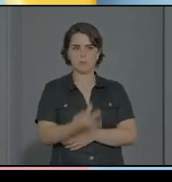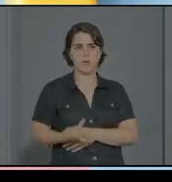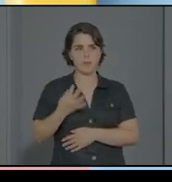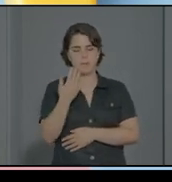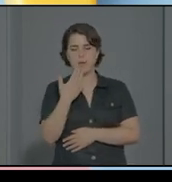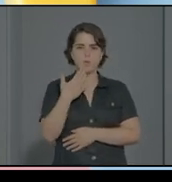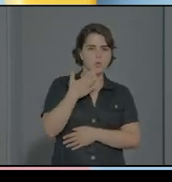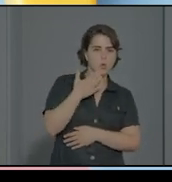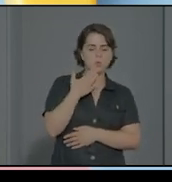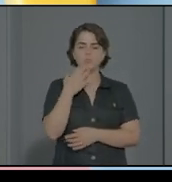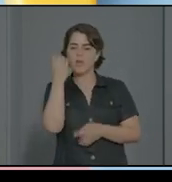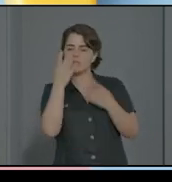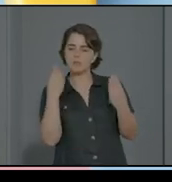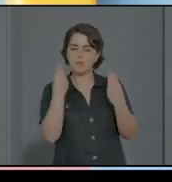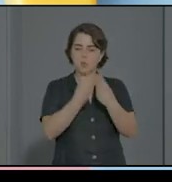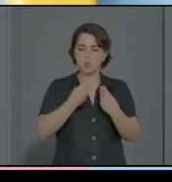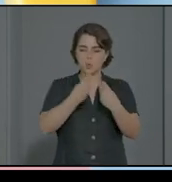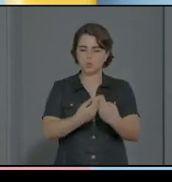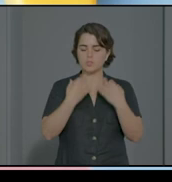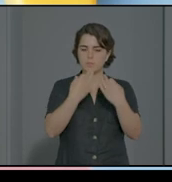actividades donde estén presentes ambos.